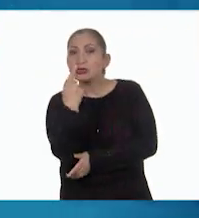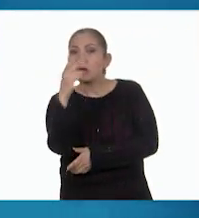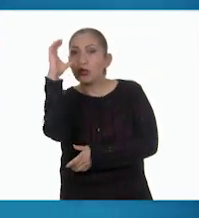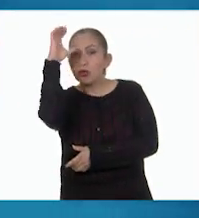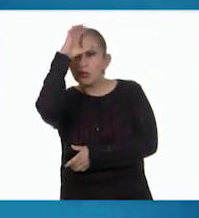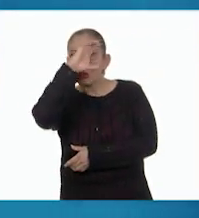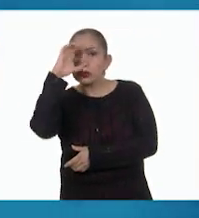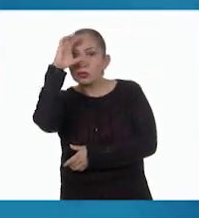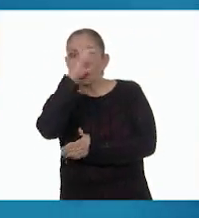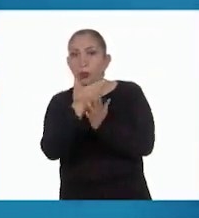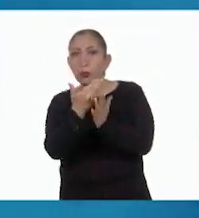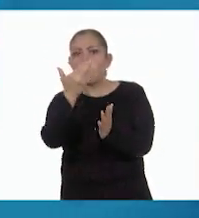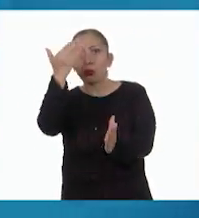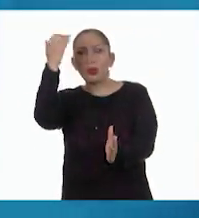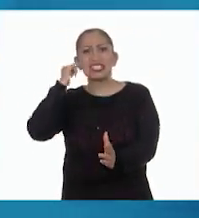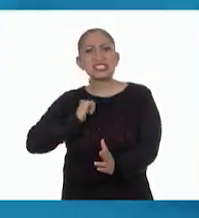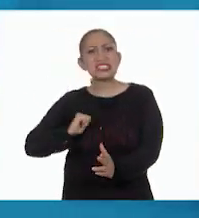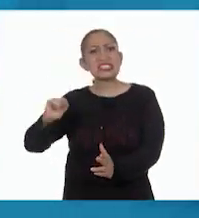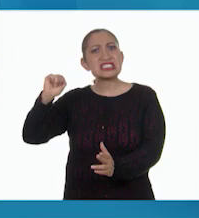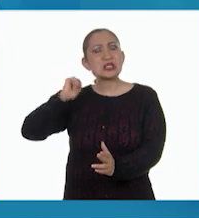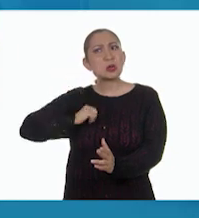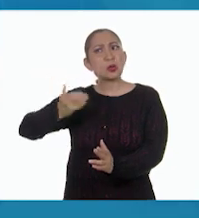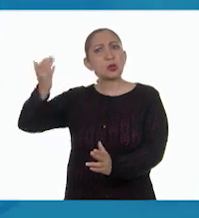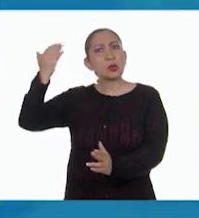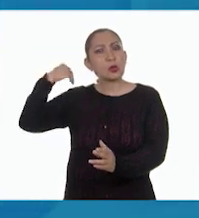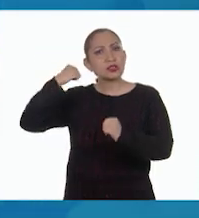debía remontarse siglos atrás.